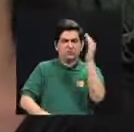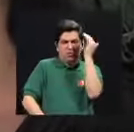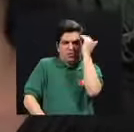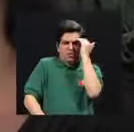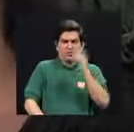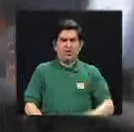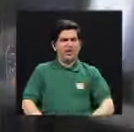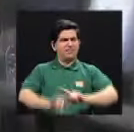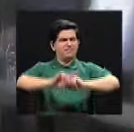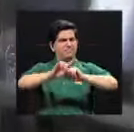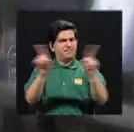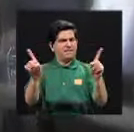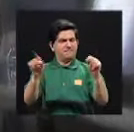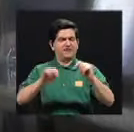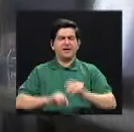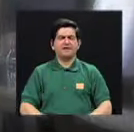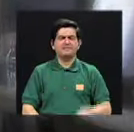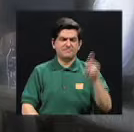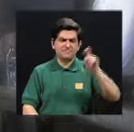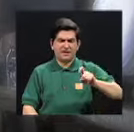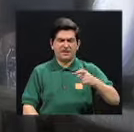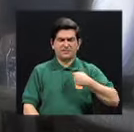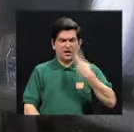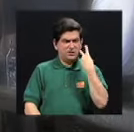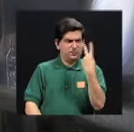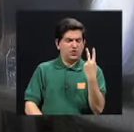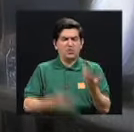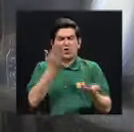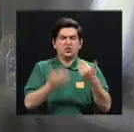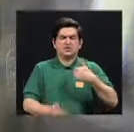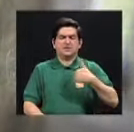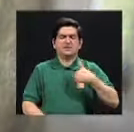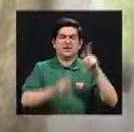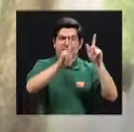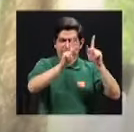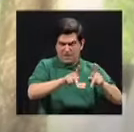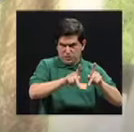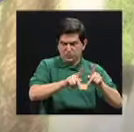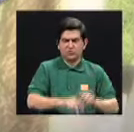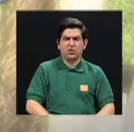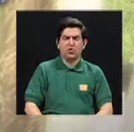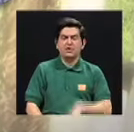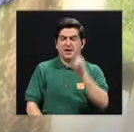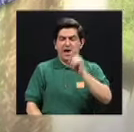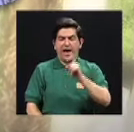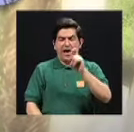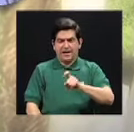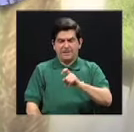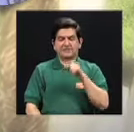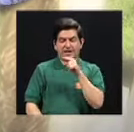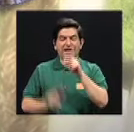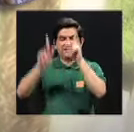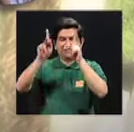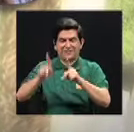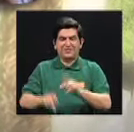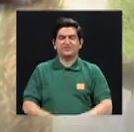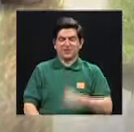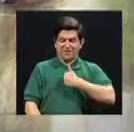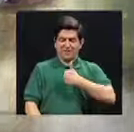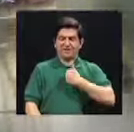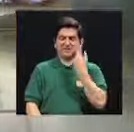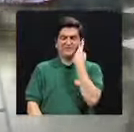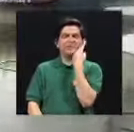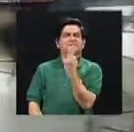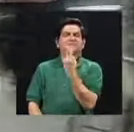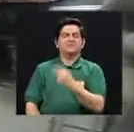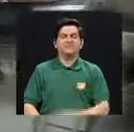y es el conocimiento. Que es muy distinto las necesidades que yo veo que puede tener una persona a las necesidades que esa